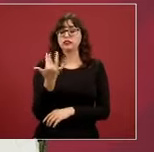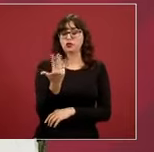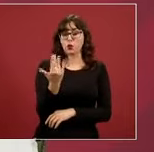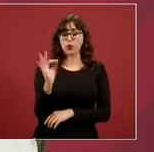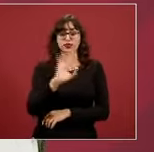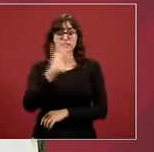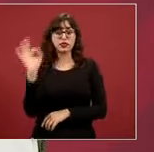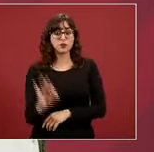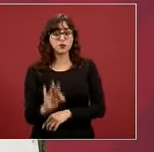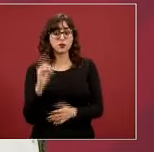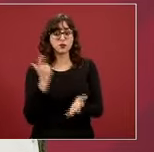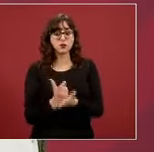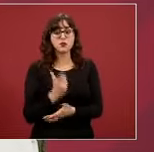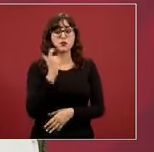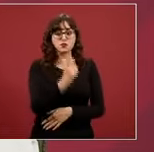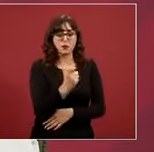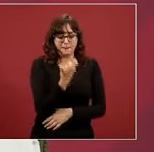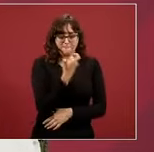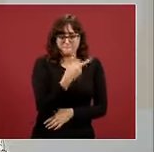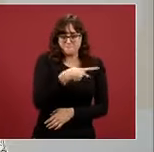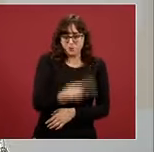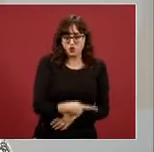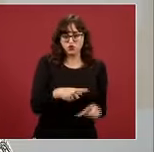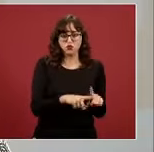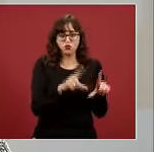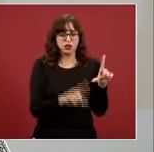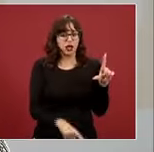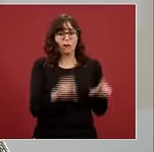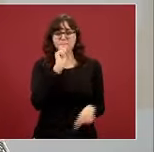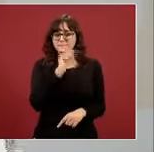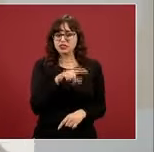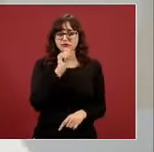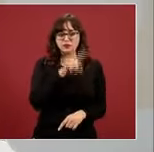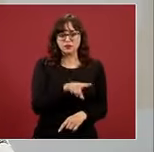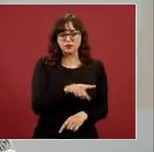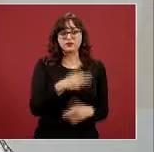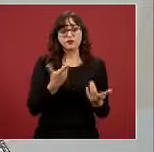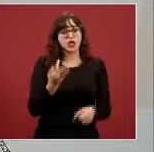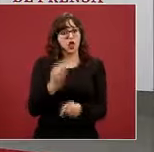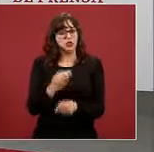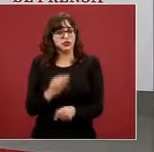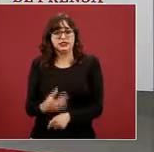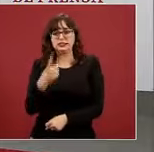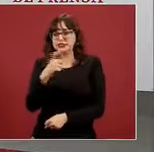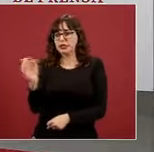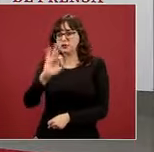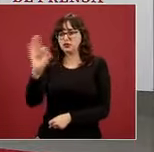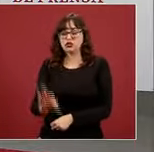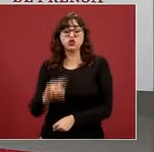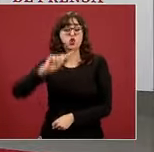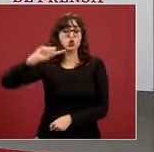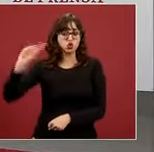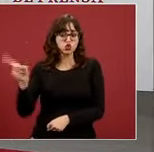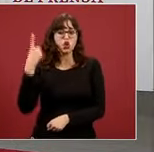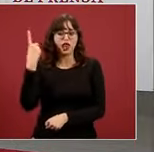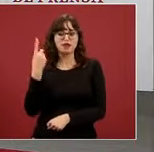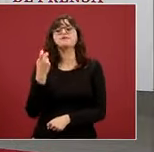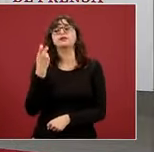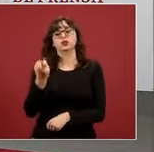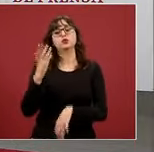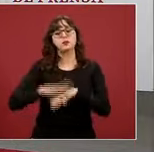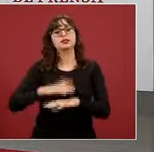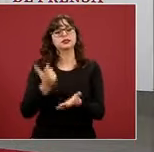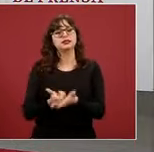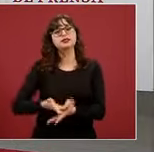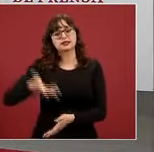de las cuotas sea en pesos mexicanos fijos. Actualmente el 100% de las cuotas es en dólares y eso pues también se determina